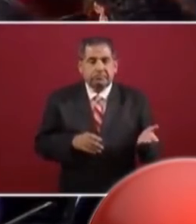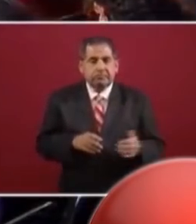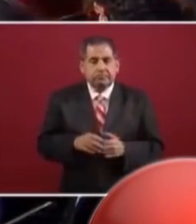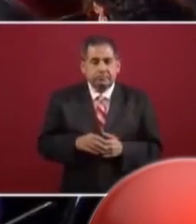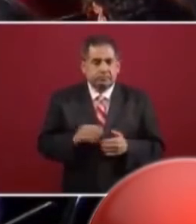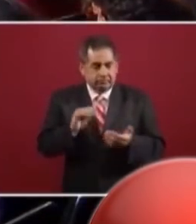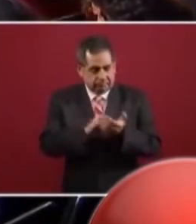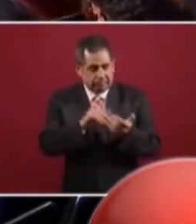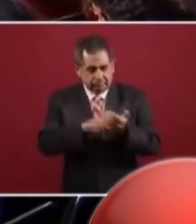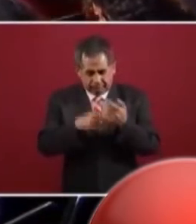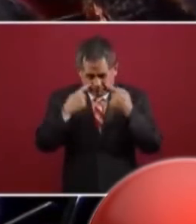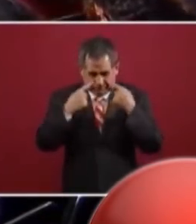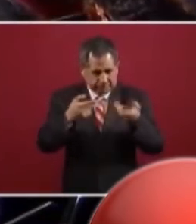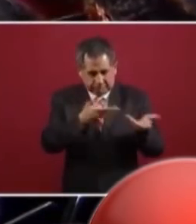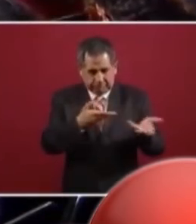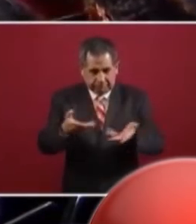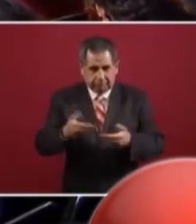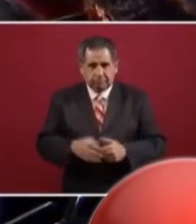Pónganse a escucharlos.